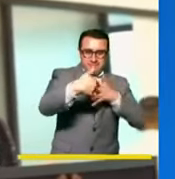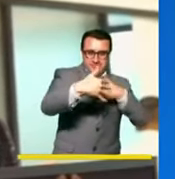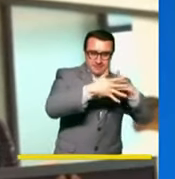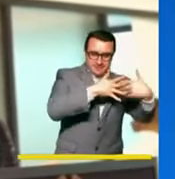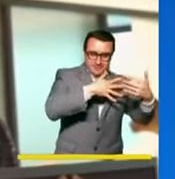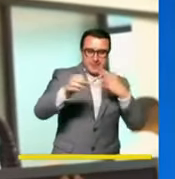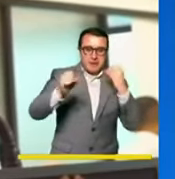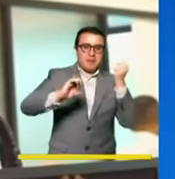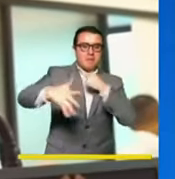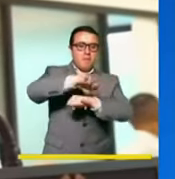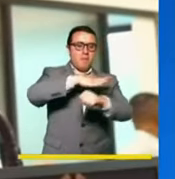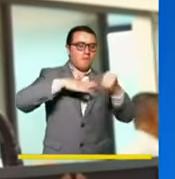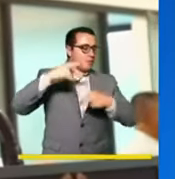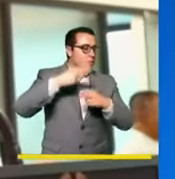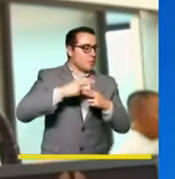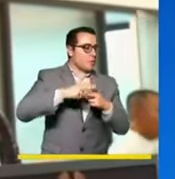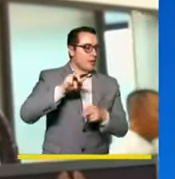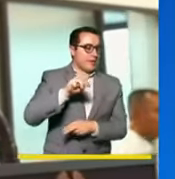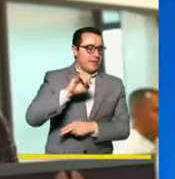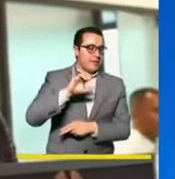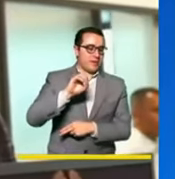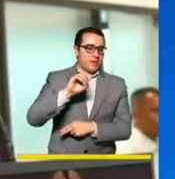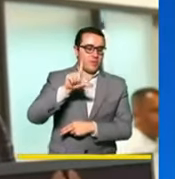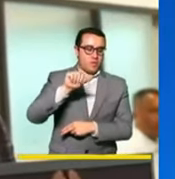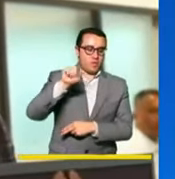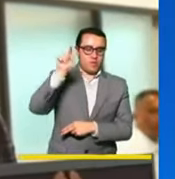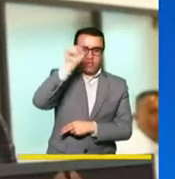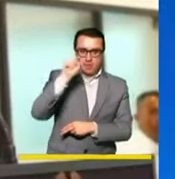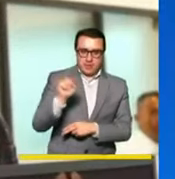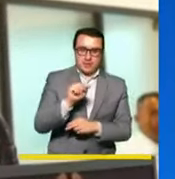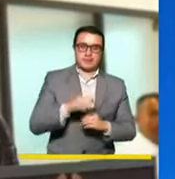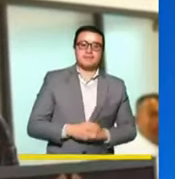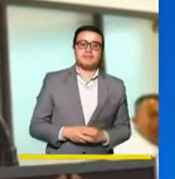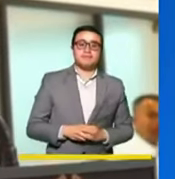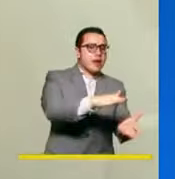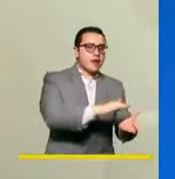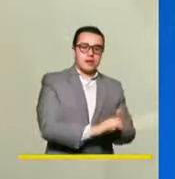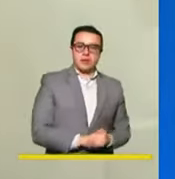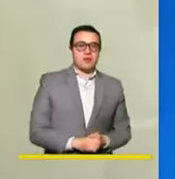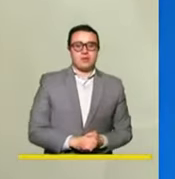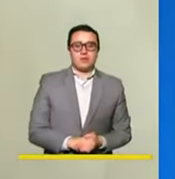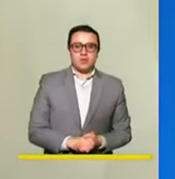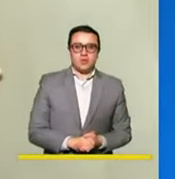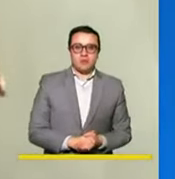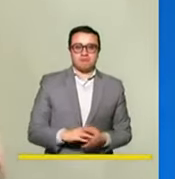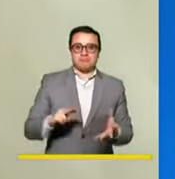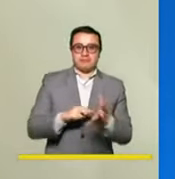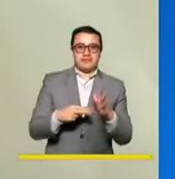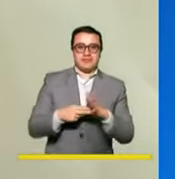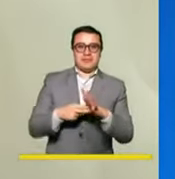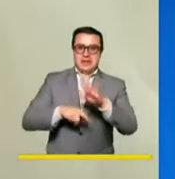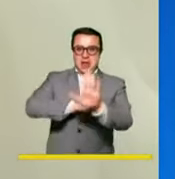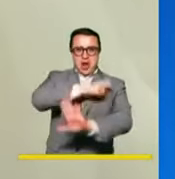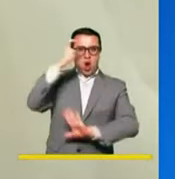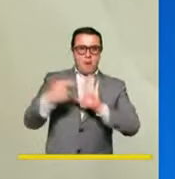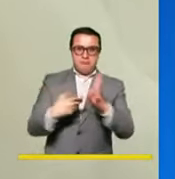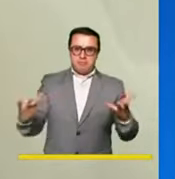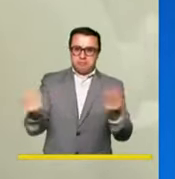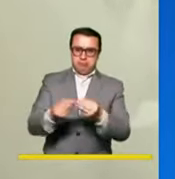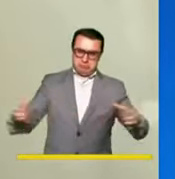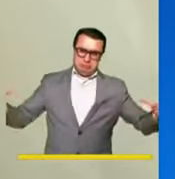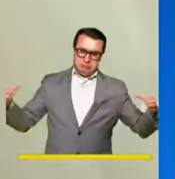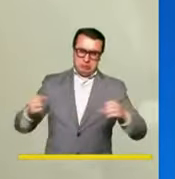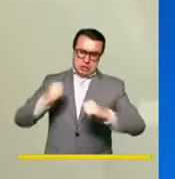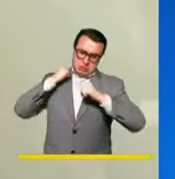ley quinta se tenga que archivar tenga que sentarse a negociar después de que la reforma a la salud le consumió toda la